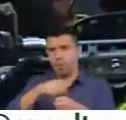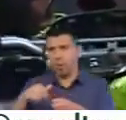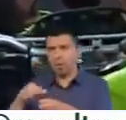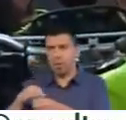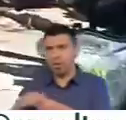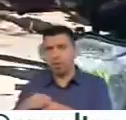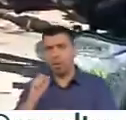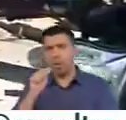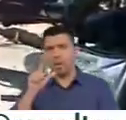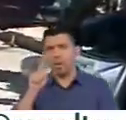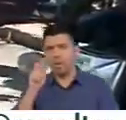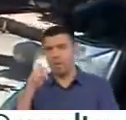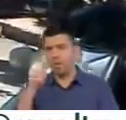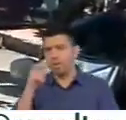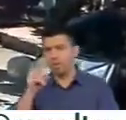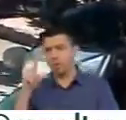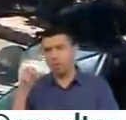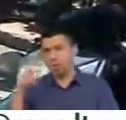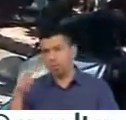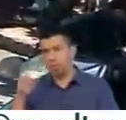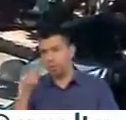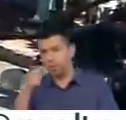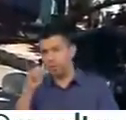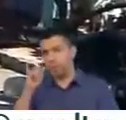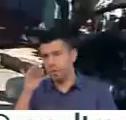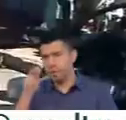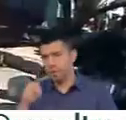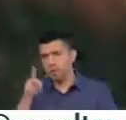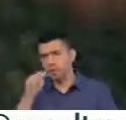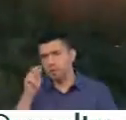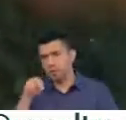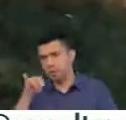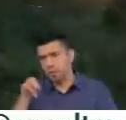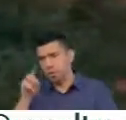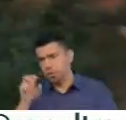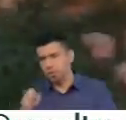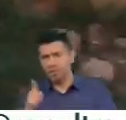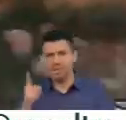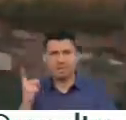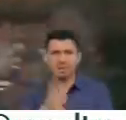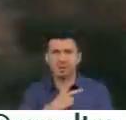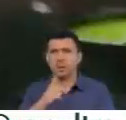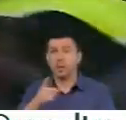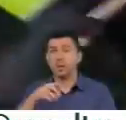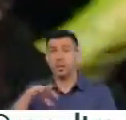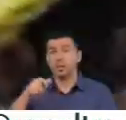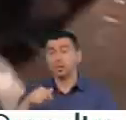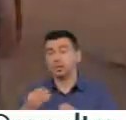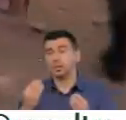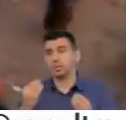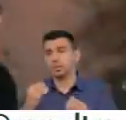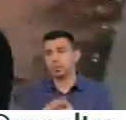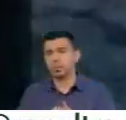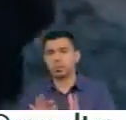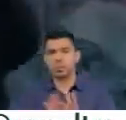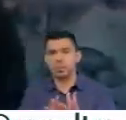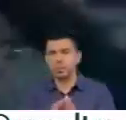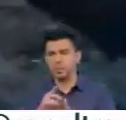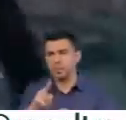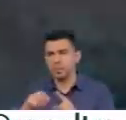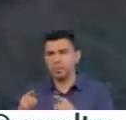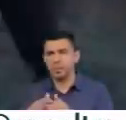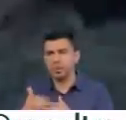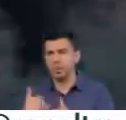Alfonso López, Gaitán, San José, azotados sus residentes por la delincuencia que asalta, intimida, envicia a su niñez y